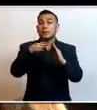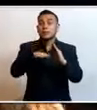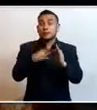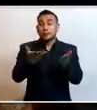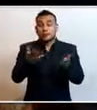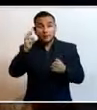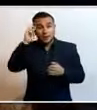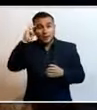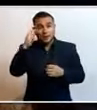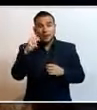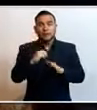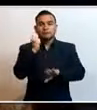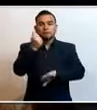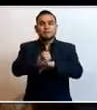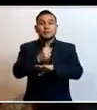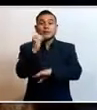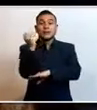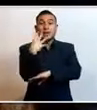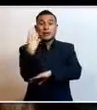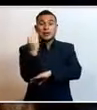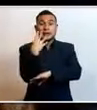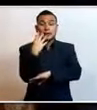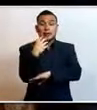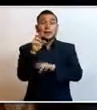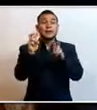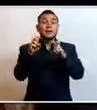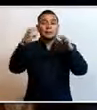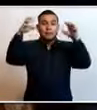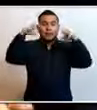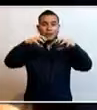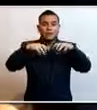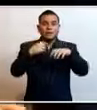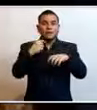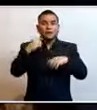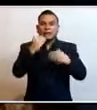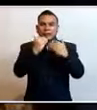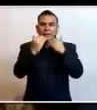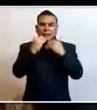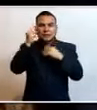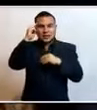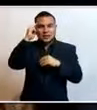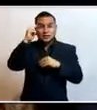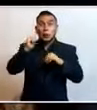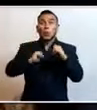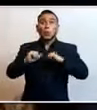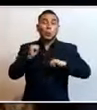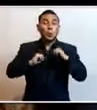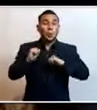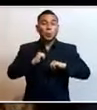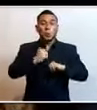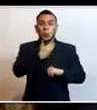Cuando declaramos alerta por las lluvias, nos llamaron alarmistas, dijeron que era una cortina de humo.